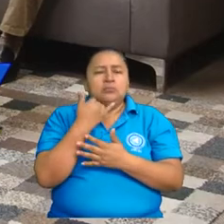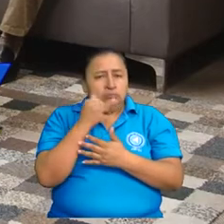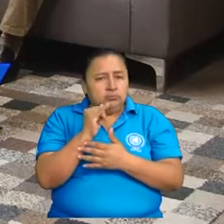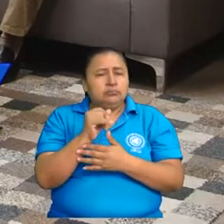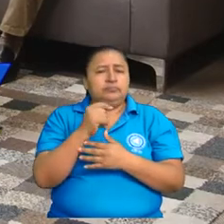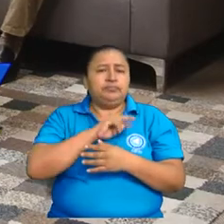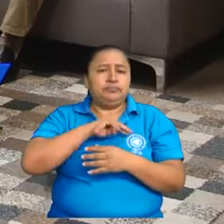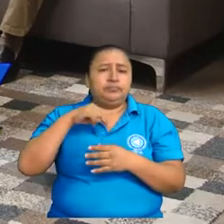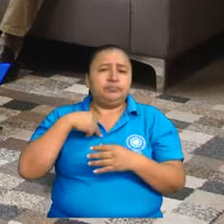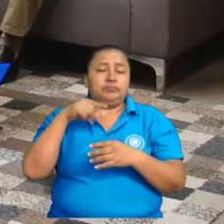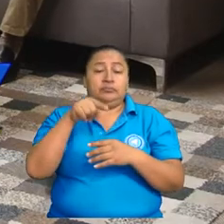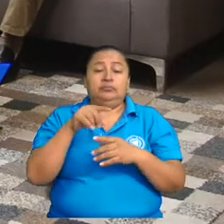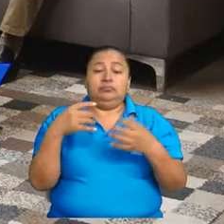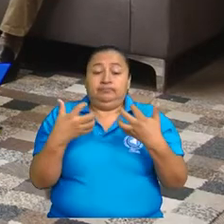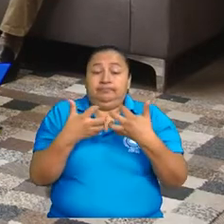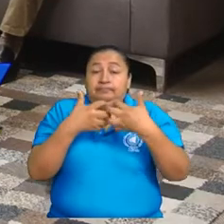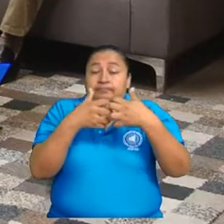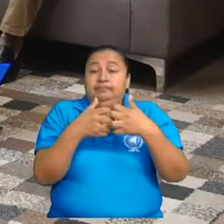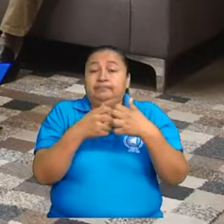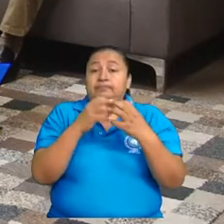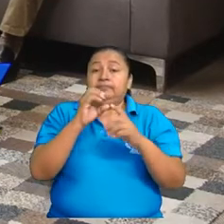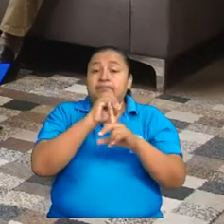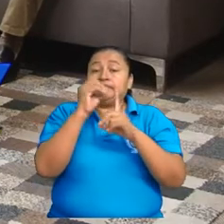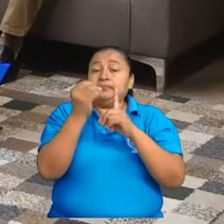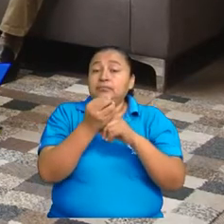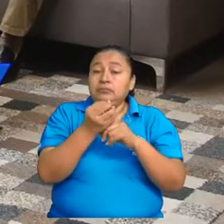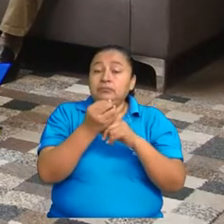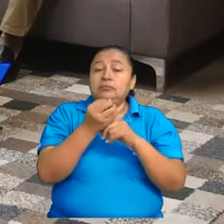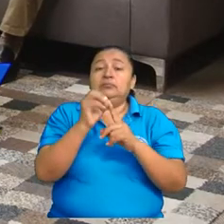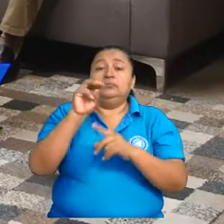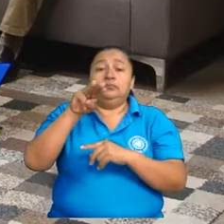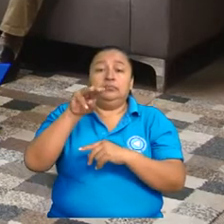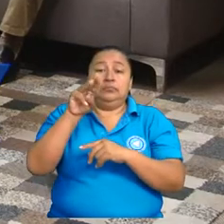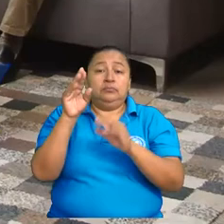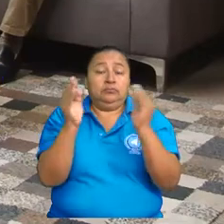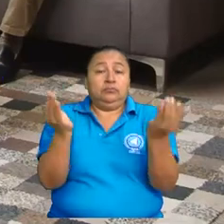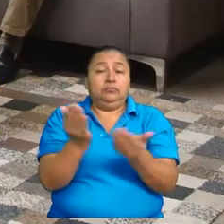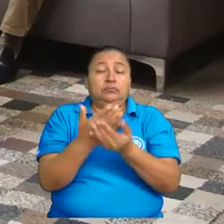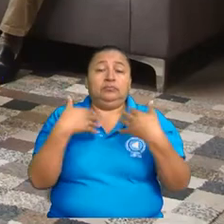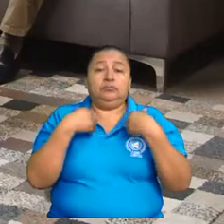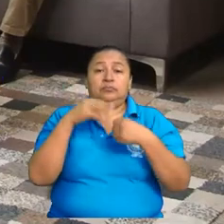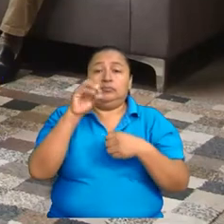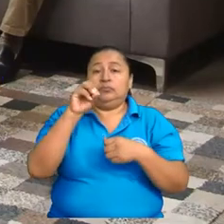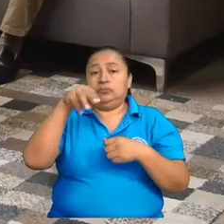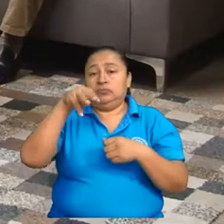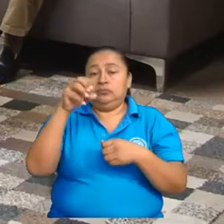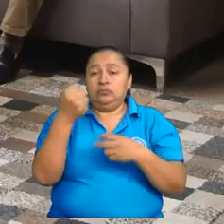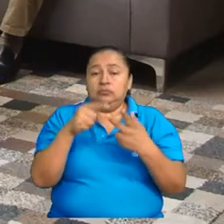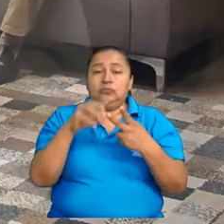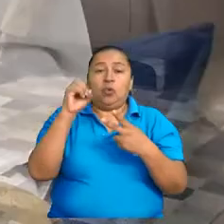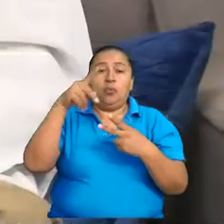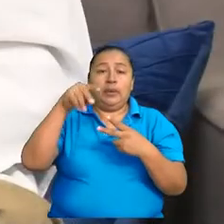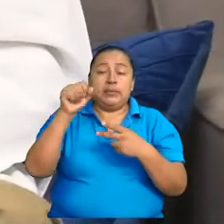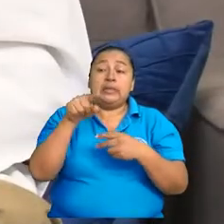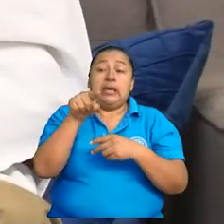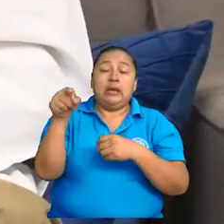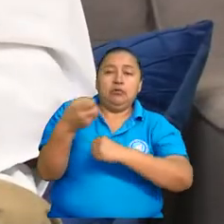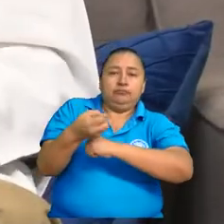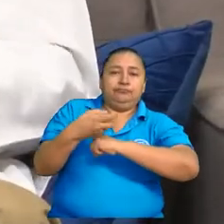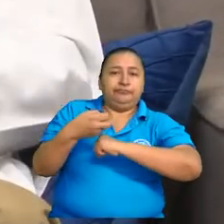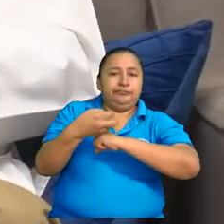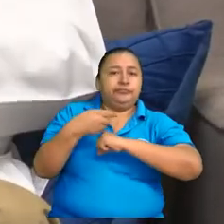articulados con la Organización Panamericana de la Salud, la Organización Mundial de la Salud. Estamos dándole seguimiento a todas las recomendaciones que nos están dando.